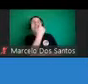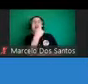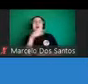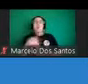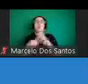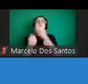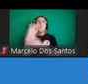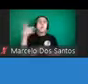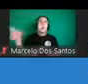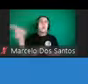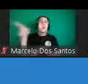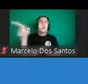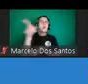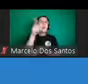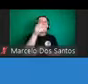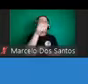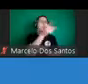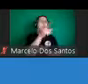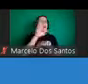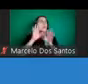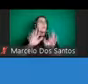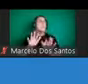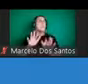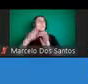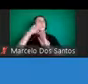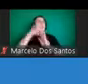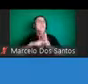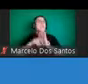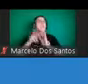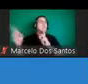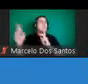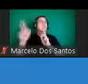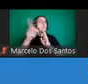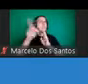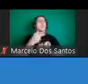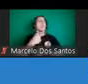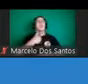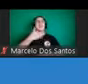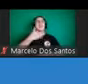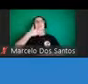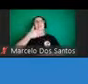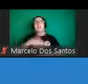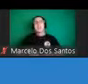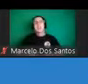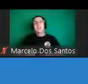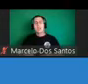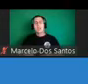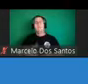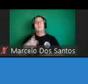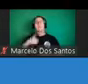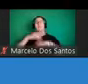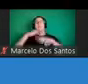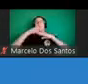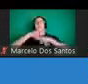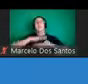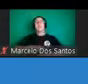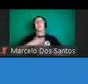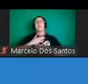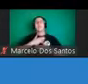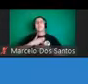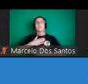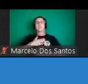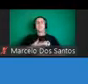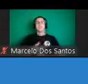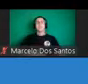mi entorno, de si cambió alguna situación en mi espacio laboral, eso hace que yo me sienta más abierto a entender y a